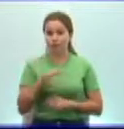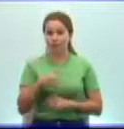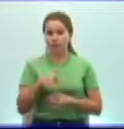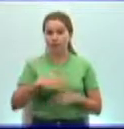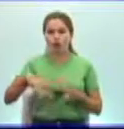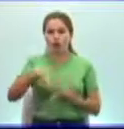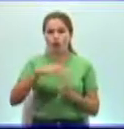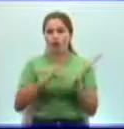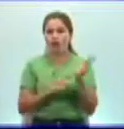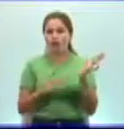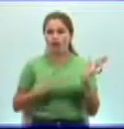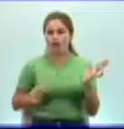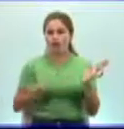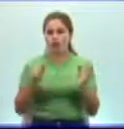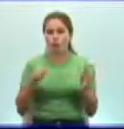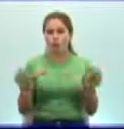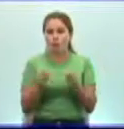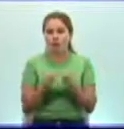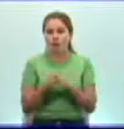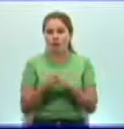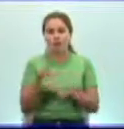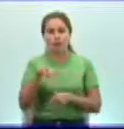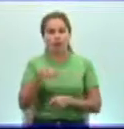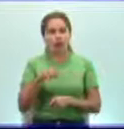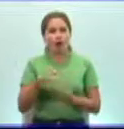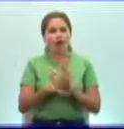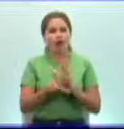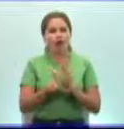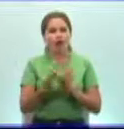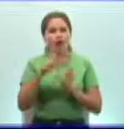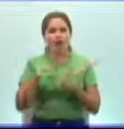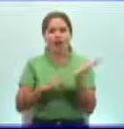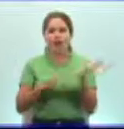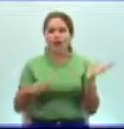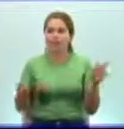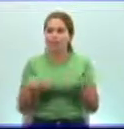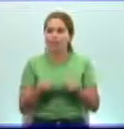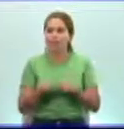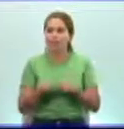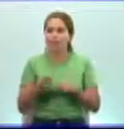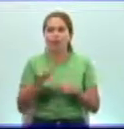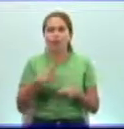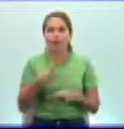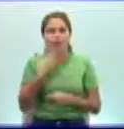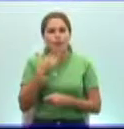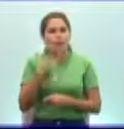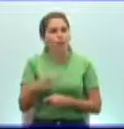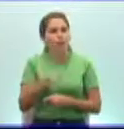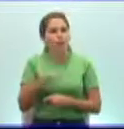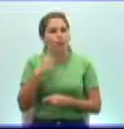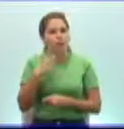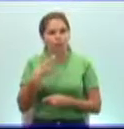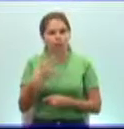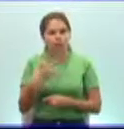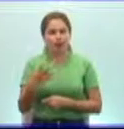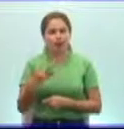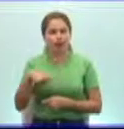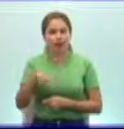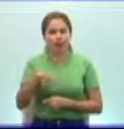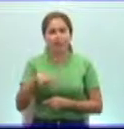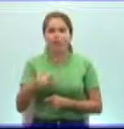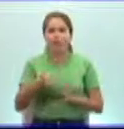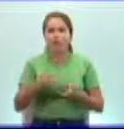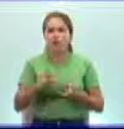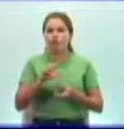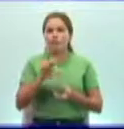de la electricidad y el magnetismo. Y es que las leyes de la electricidad y el magnetismo desempeñan un papel importante o fundamental en el